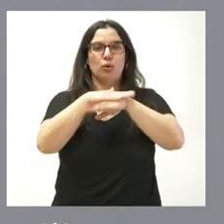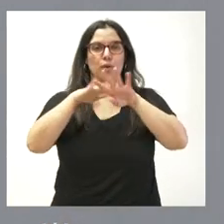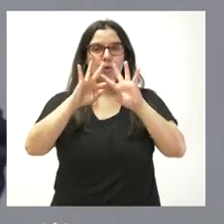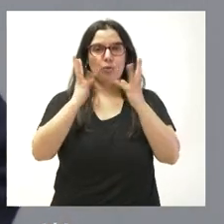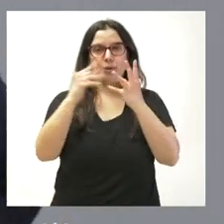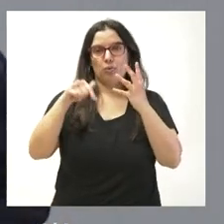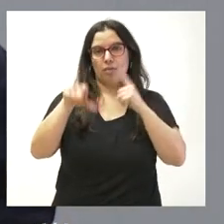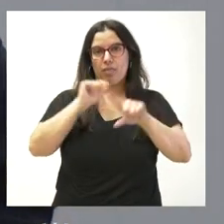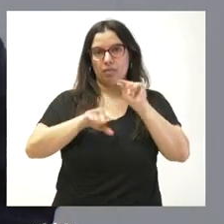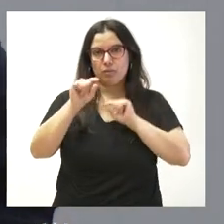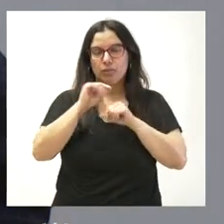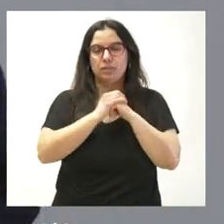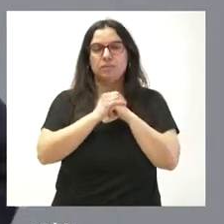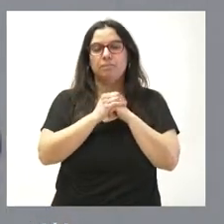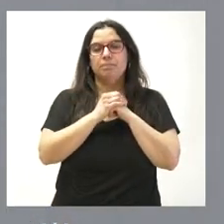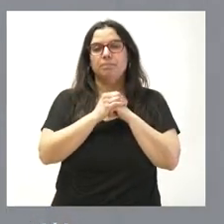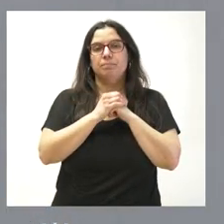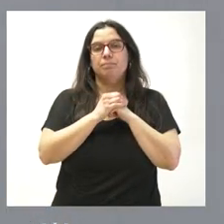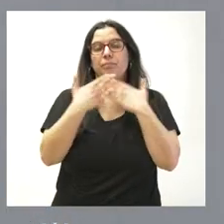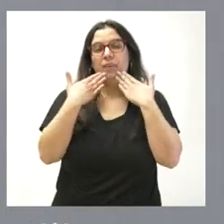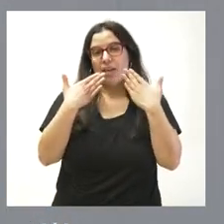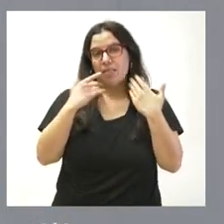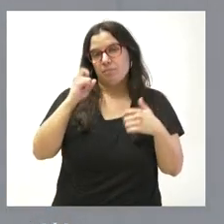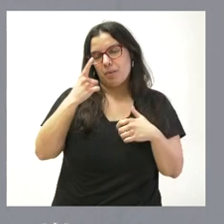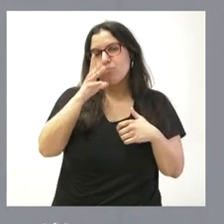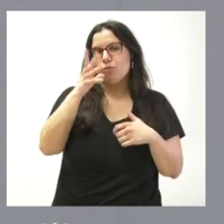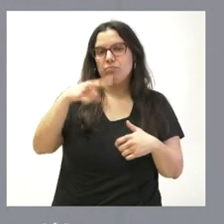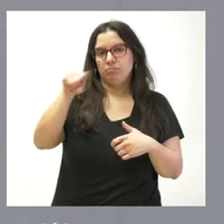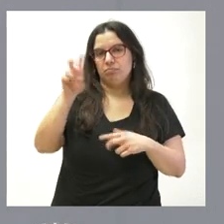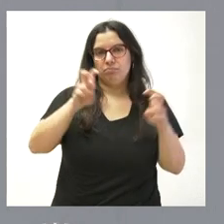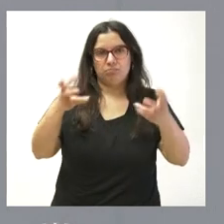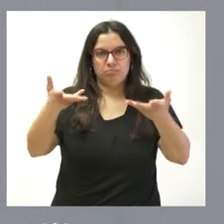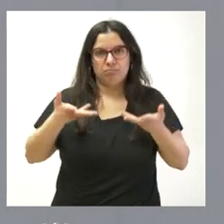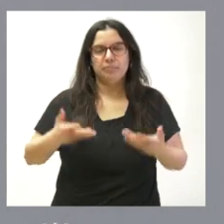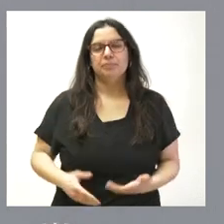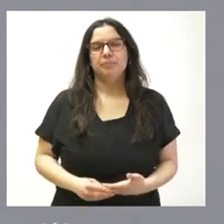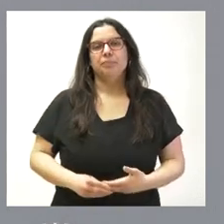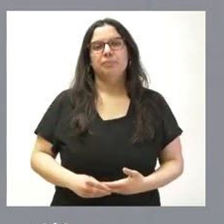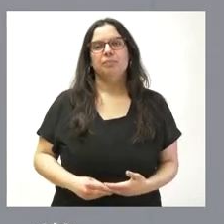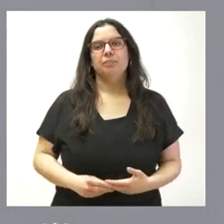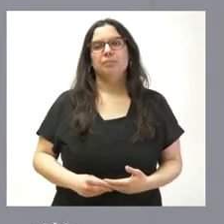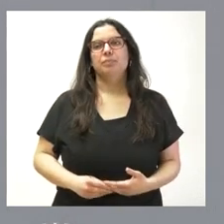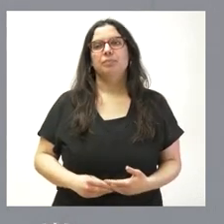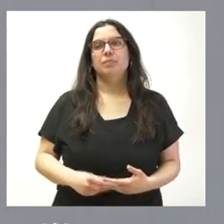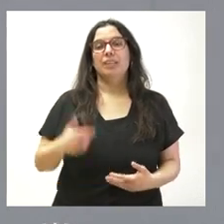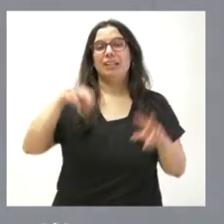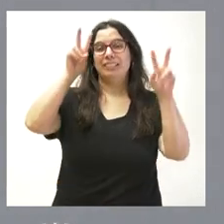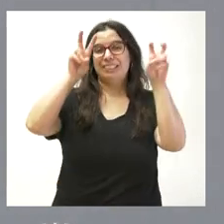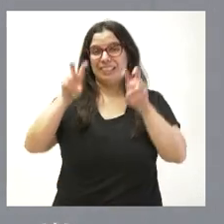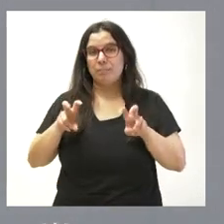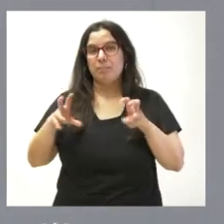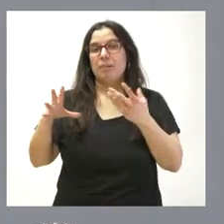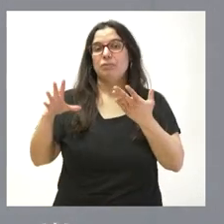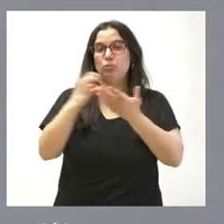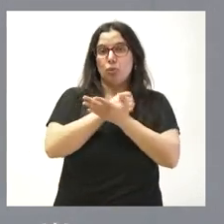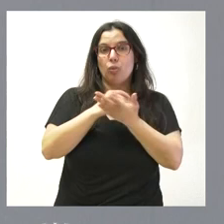hemos tomado esta mañana agradeciéndoles De antemano su disposición tienen ustedes la relación de los asuntos que han sido